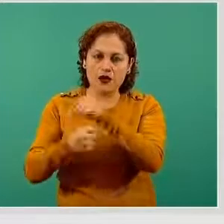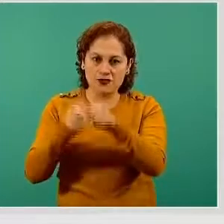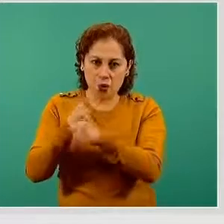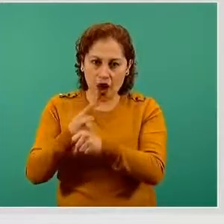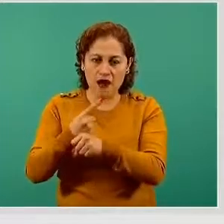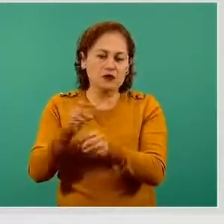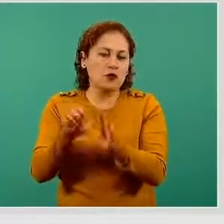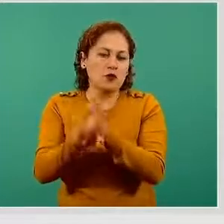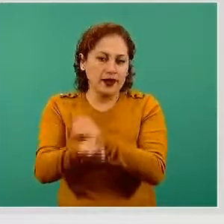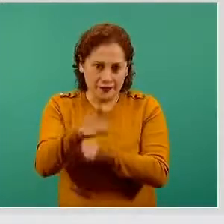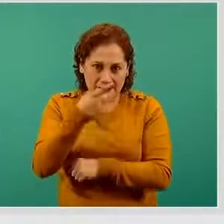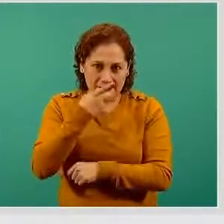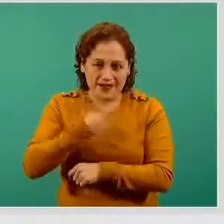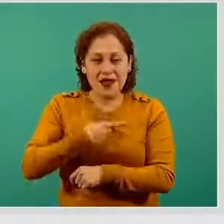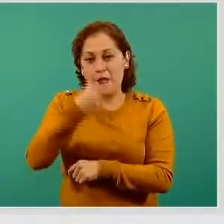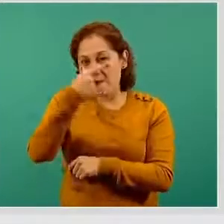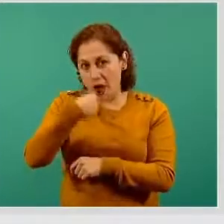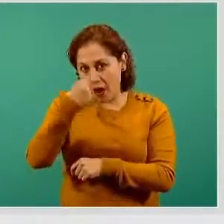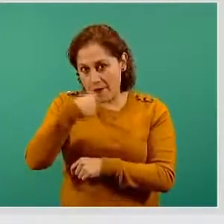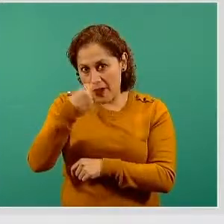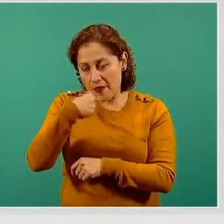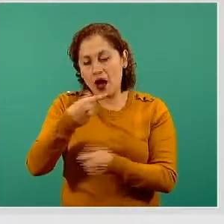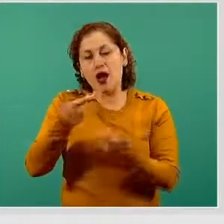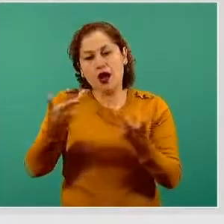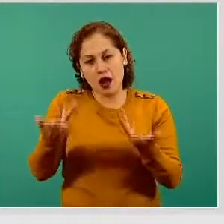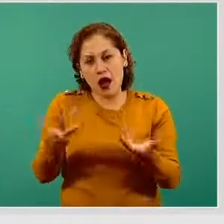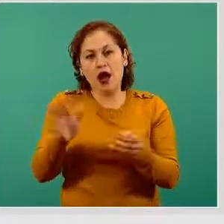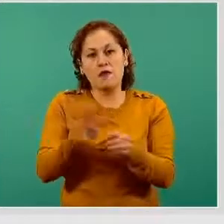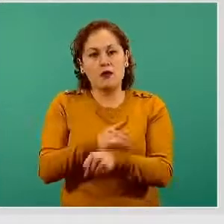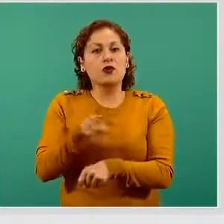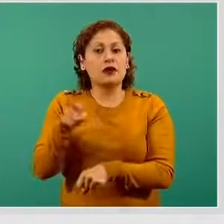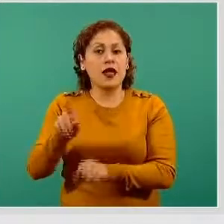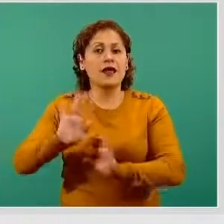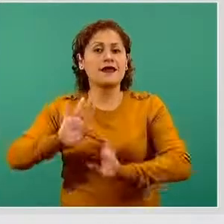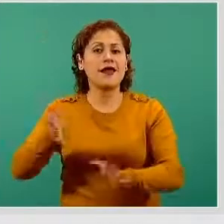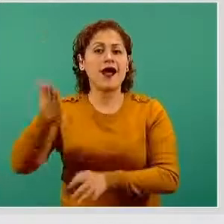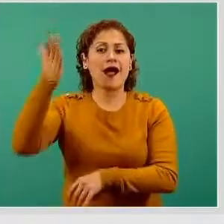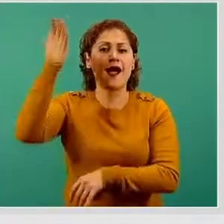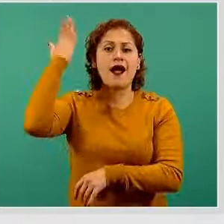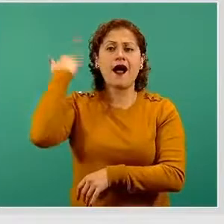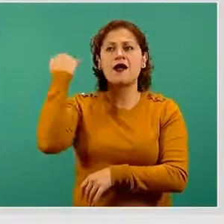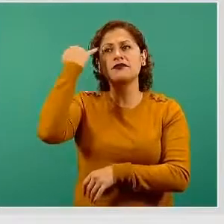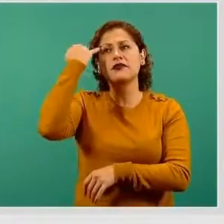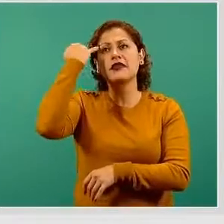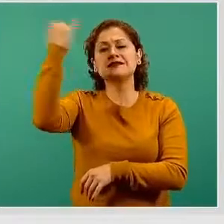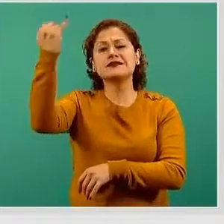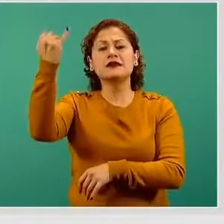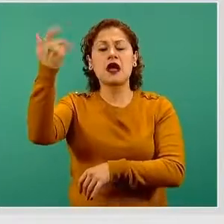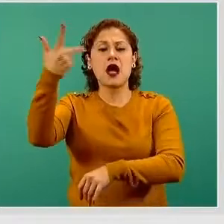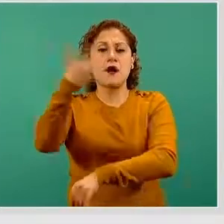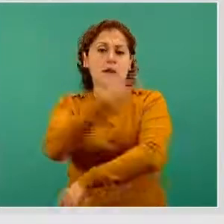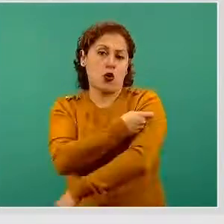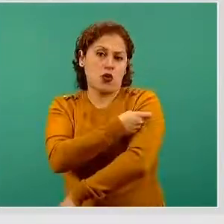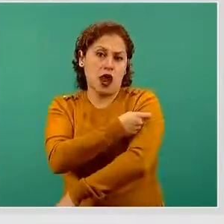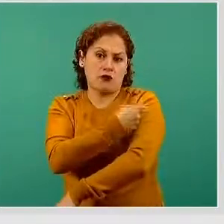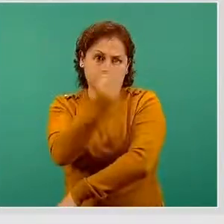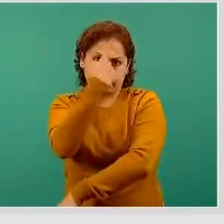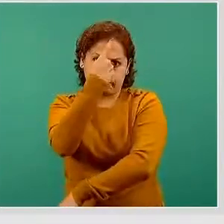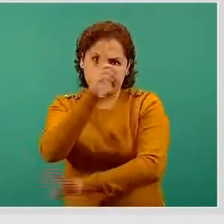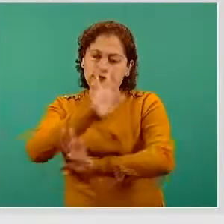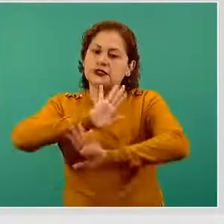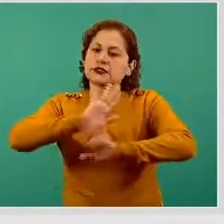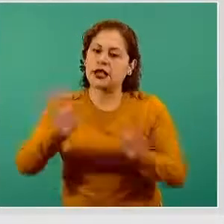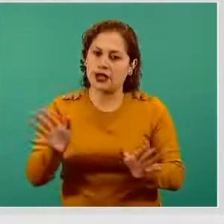Pues bueno, porque para algunas de ellas ya existe una vacuna que además se aplica todos los años, como por ejemplo en el caso de